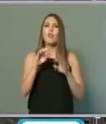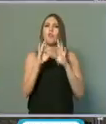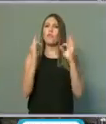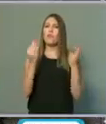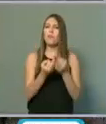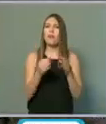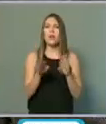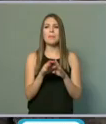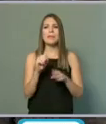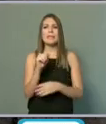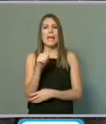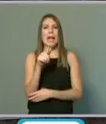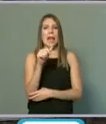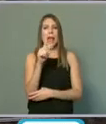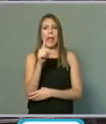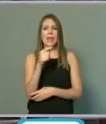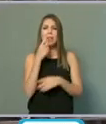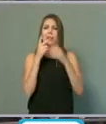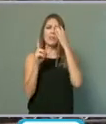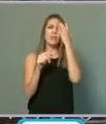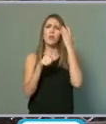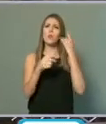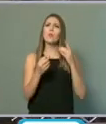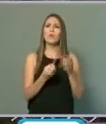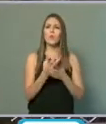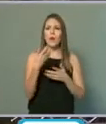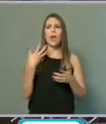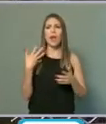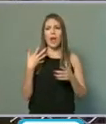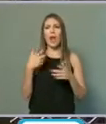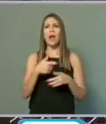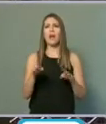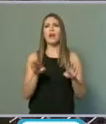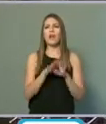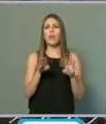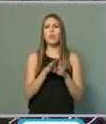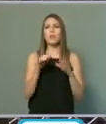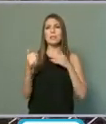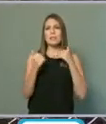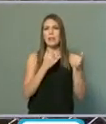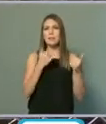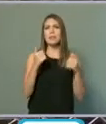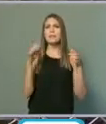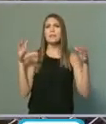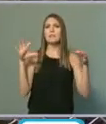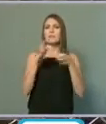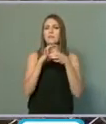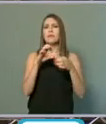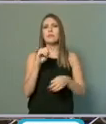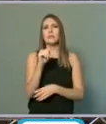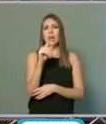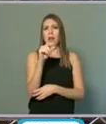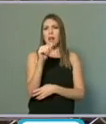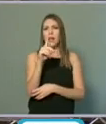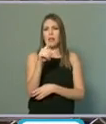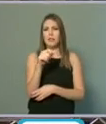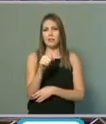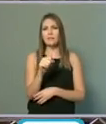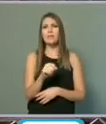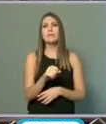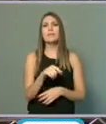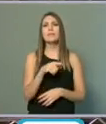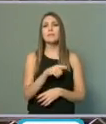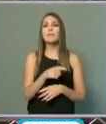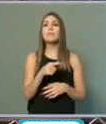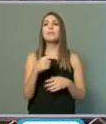pues no es nuevo, Pam. Hay muchísimas recetas que nos manejan sandía con combinaciones saladas, ¿no? Diferentes a las que conocemos. Esto le